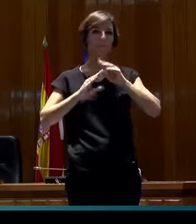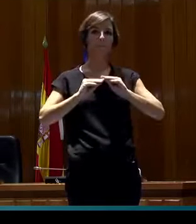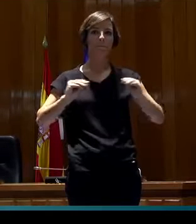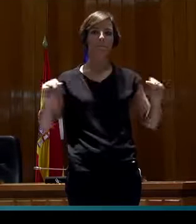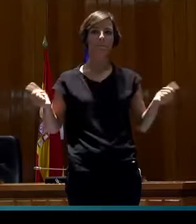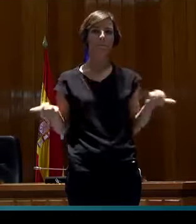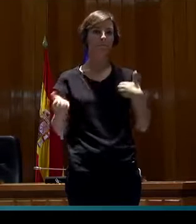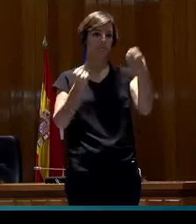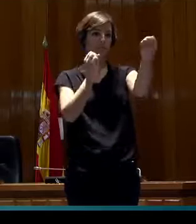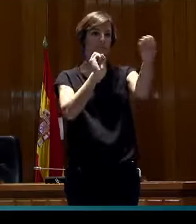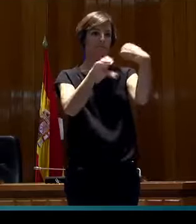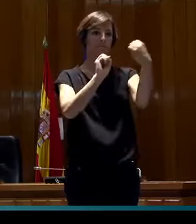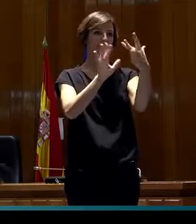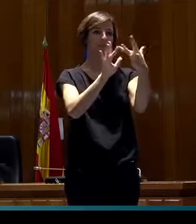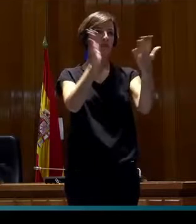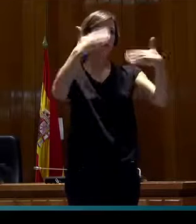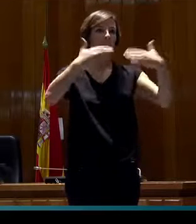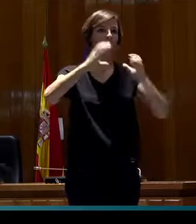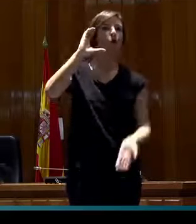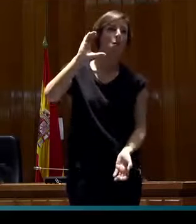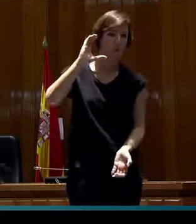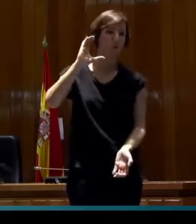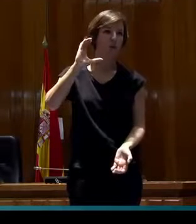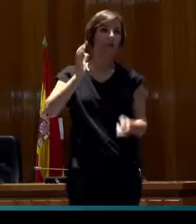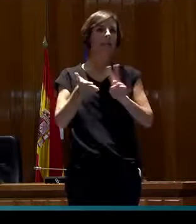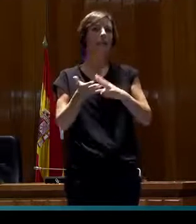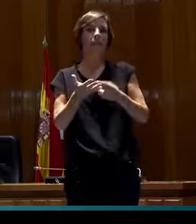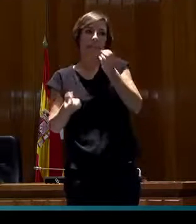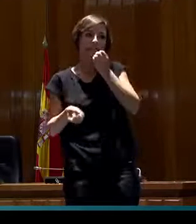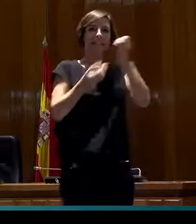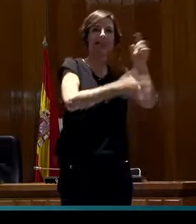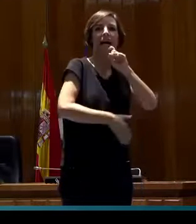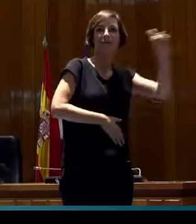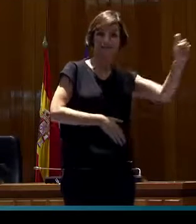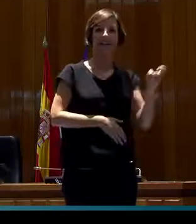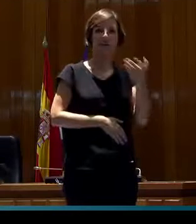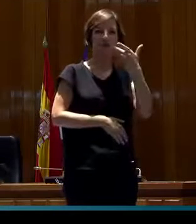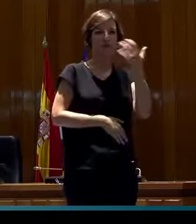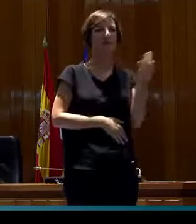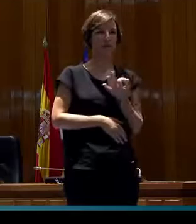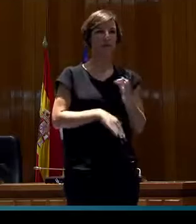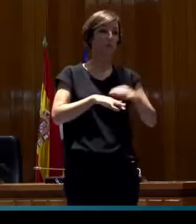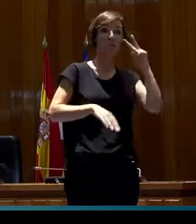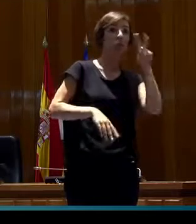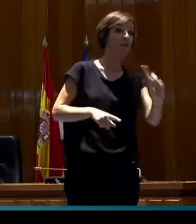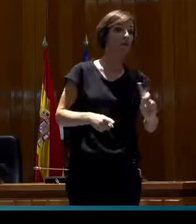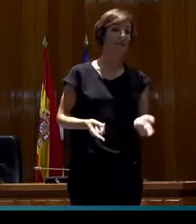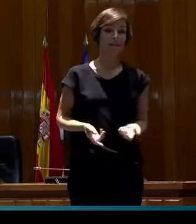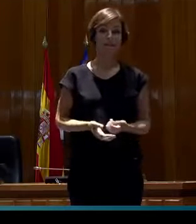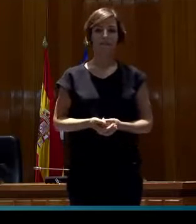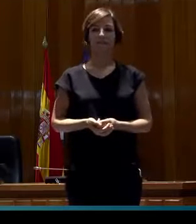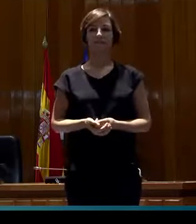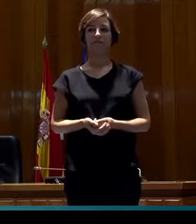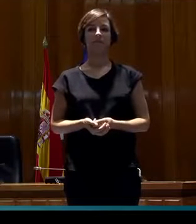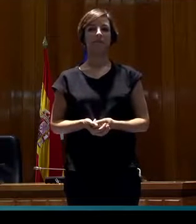transmisión de información y, por tanto, todo eso tiene que contextualizarlo el videointérprete a la persona oyente.